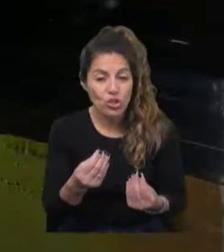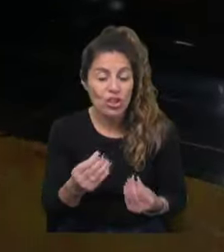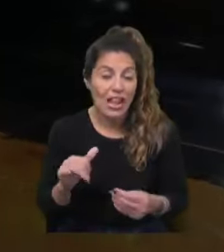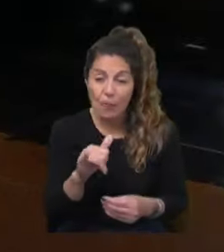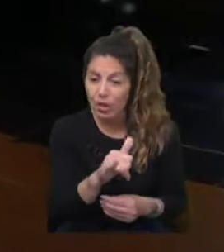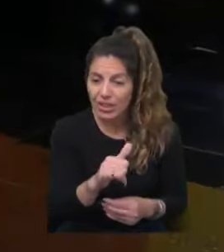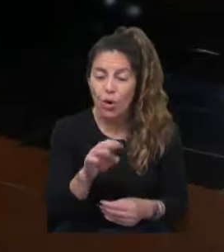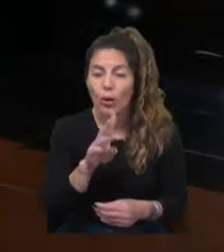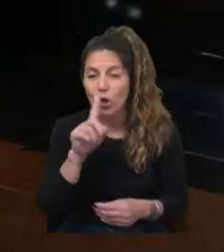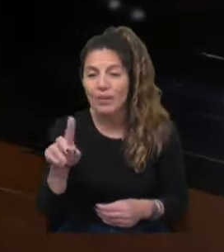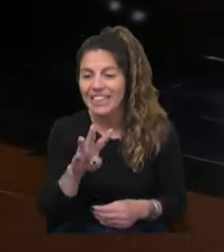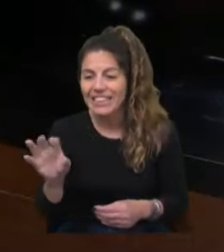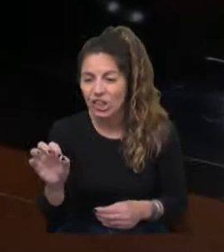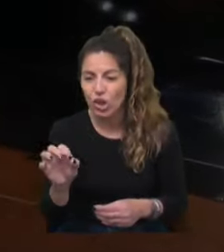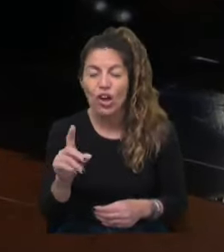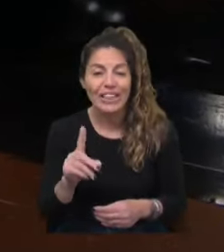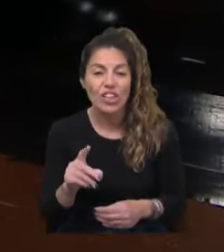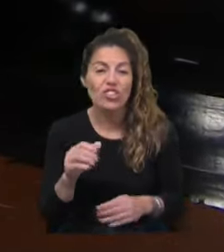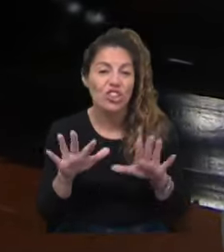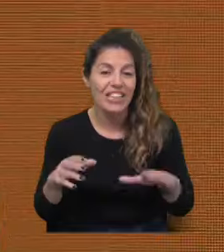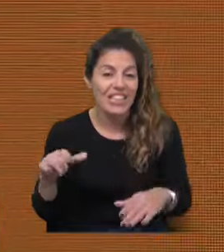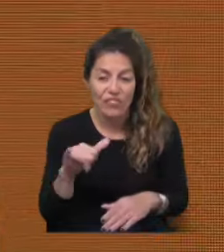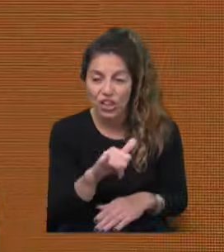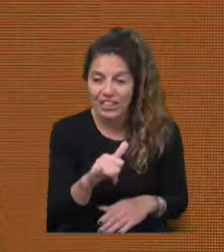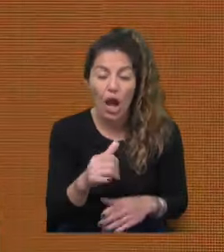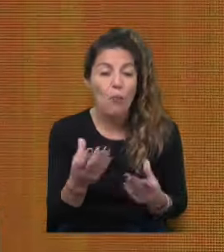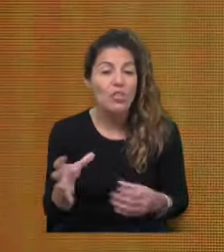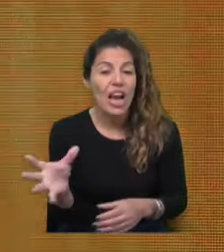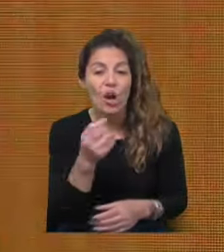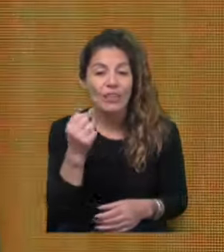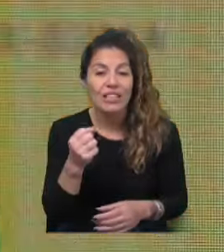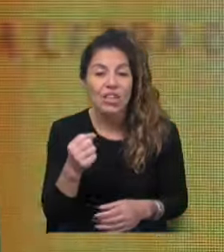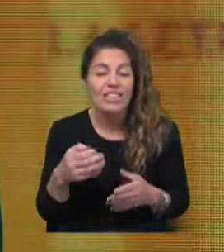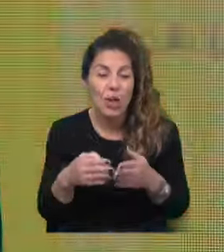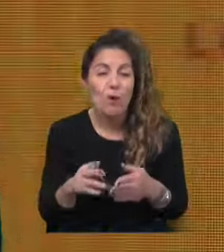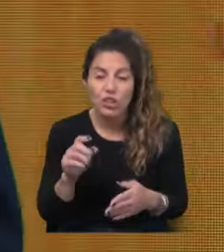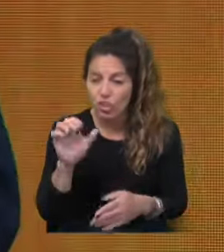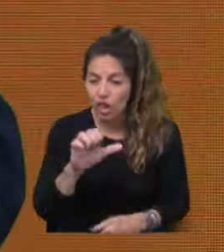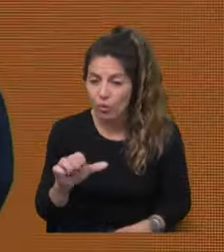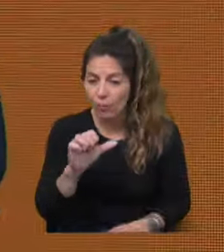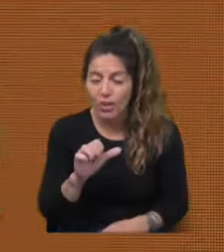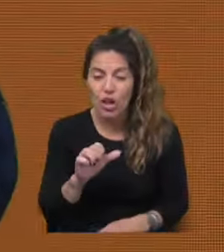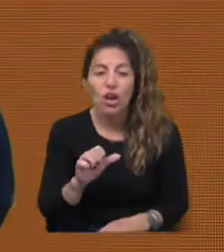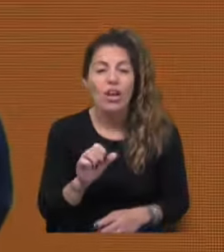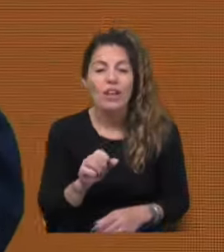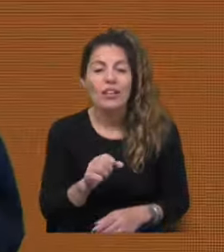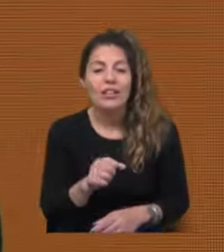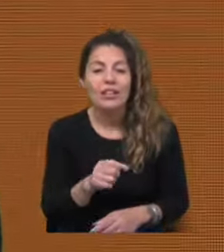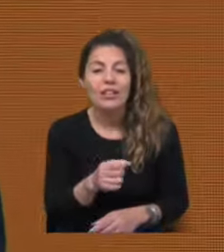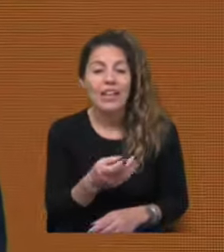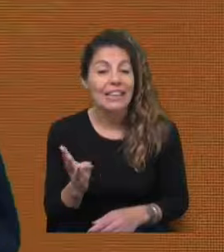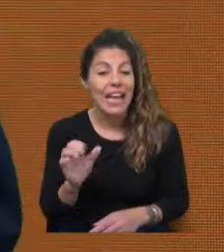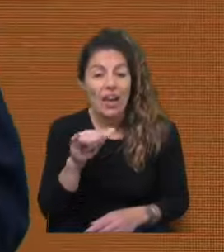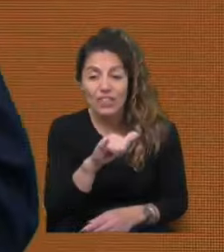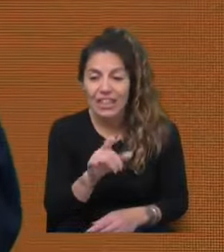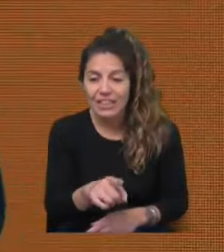¿no? 4.500 kilos, son 10 avionetas, siempre hay muchas incautaciones en puertos europeos que dan cantidades determinadas de avionetas.